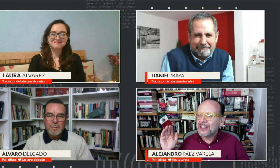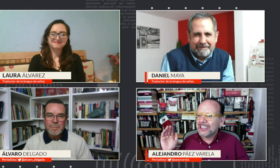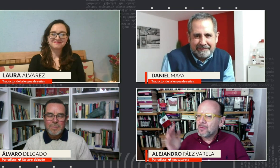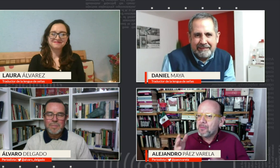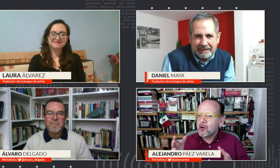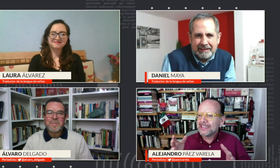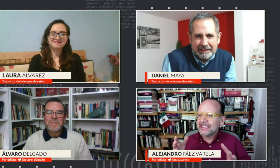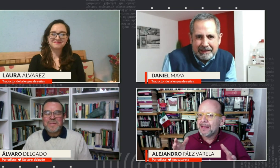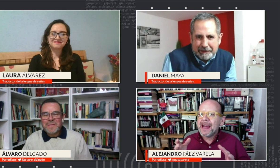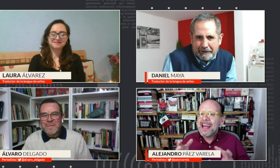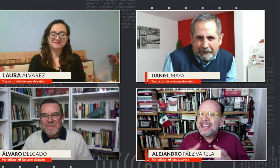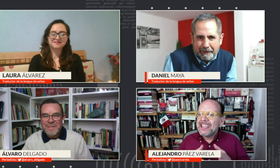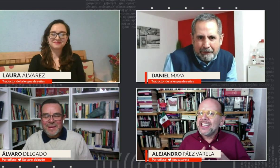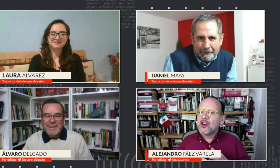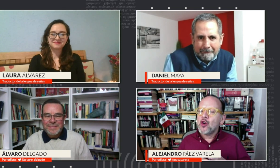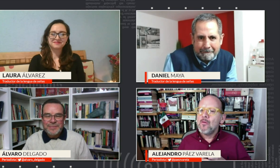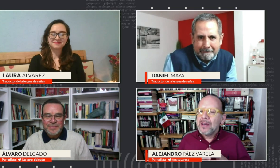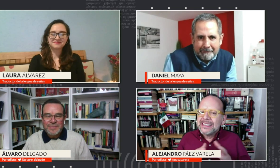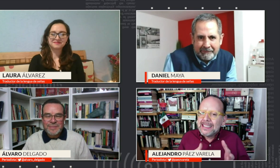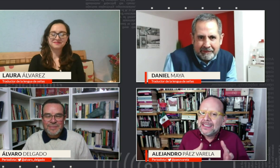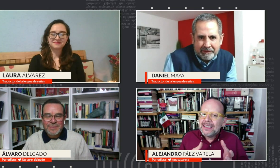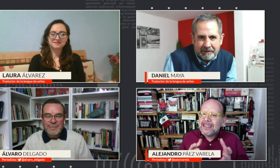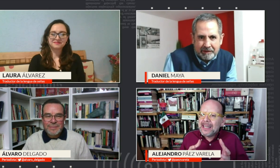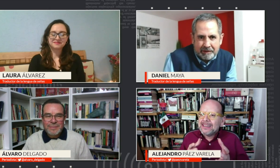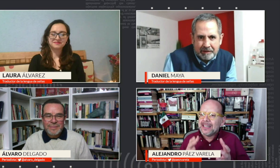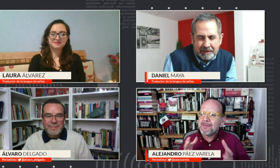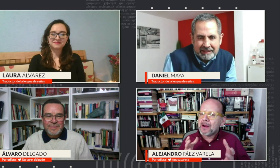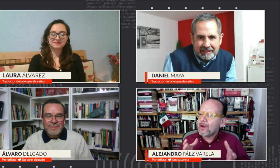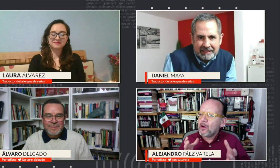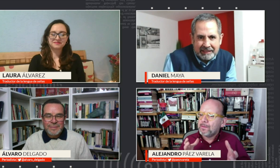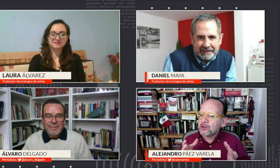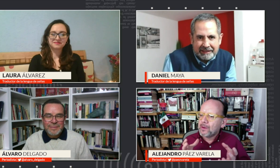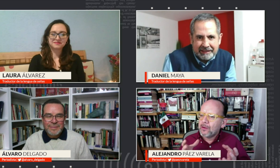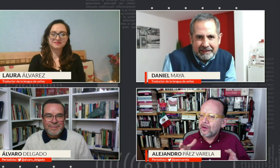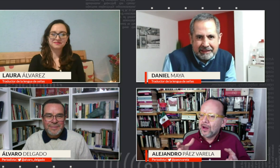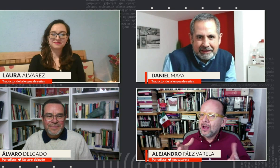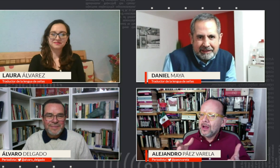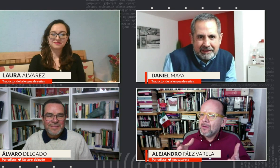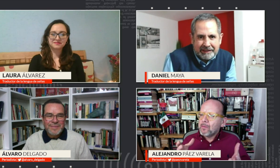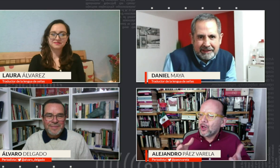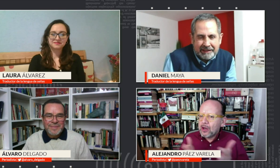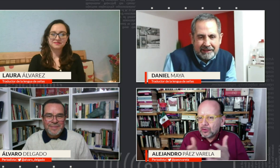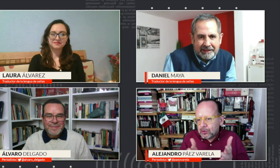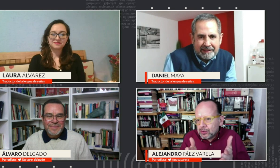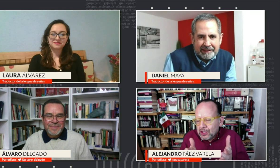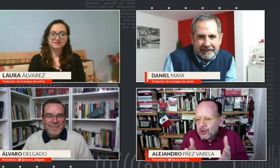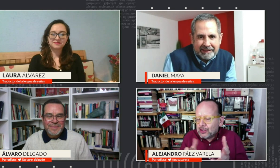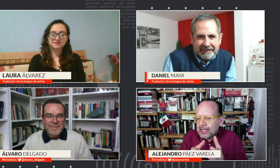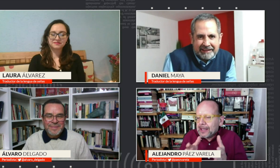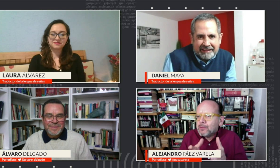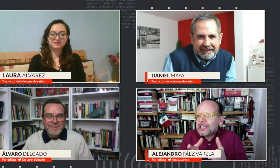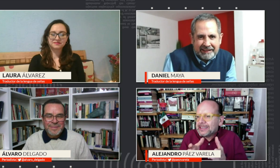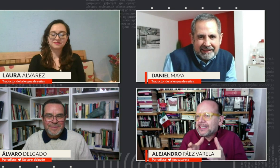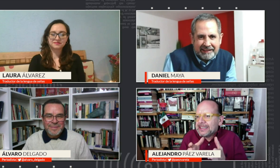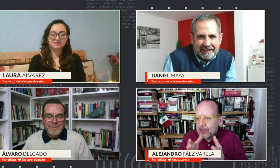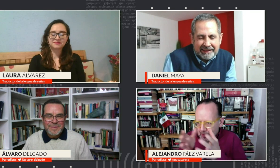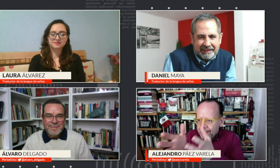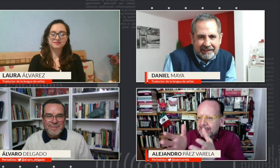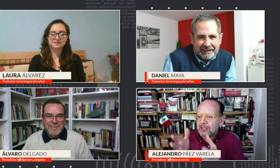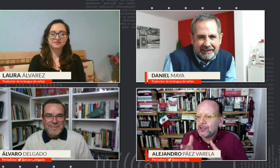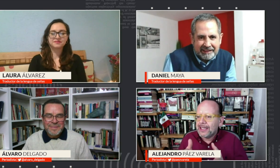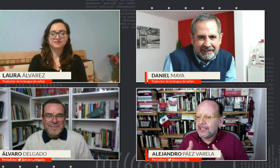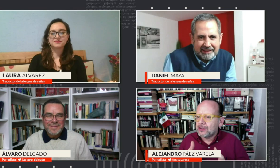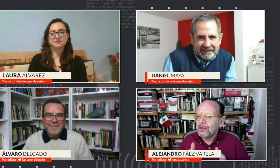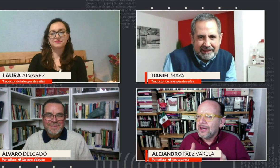estructuralistas, ¿no? Que es un poco ese el tema. ¿Y cómo es entender a Andrés Manuel López Obrador? Porque nosotros, tratamos de hacer